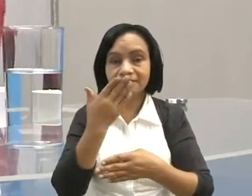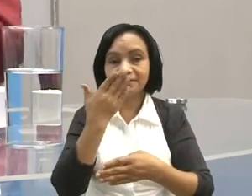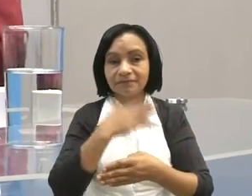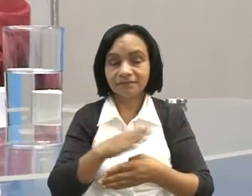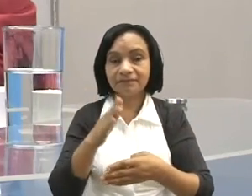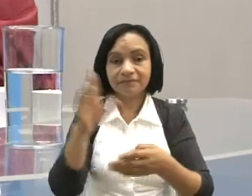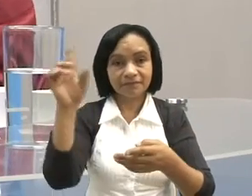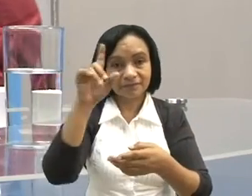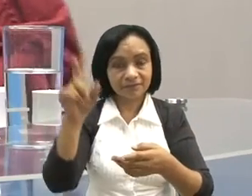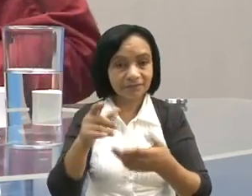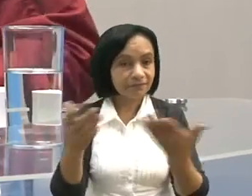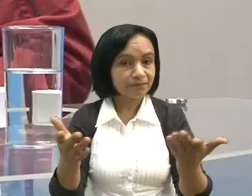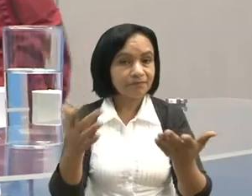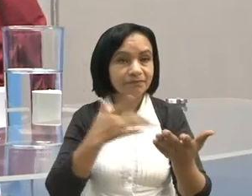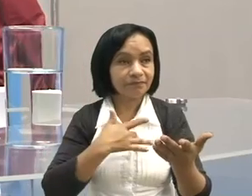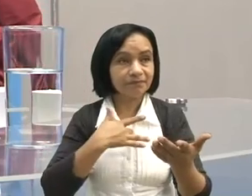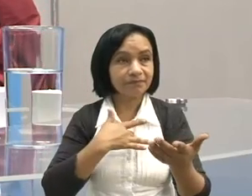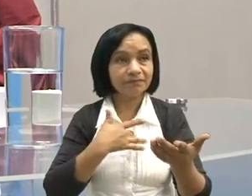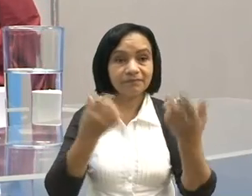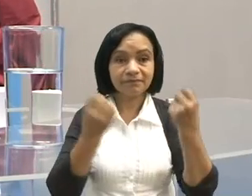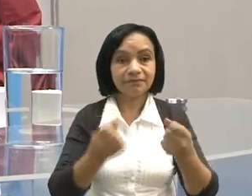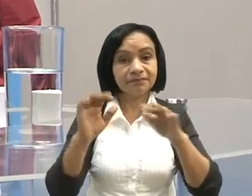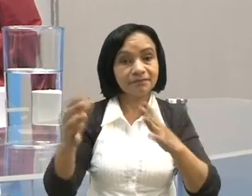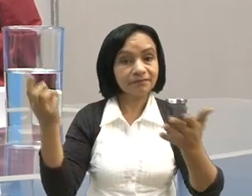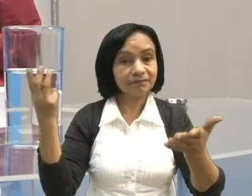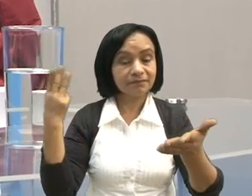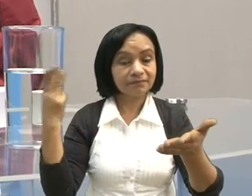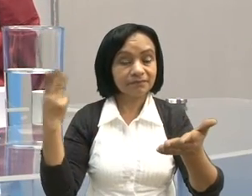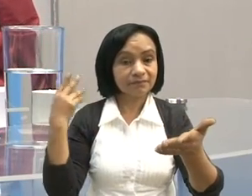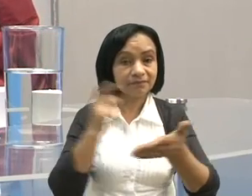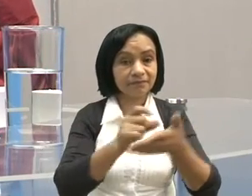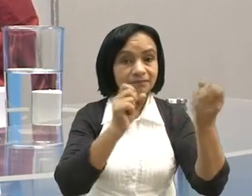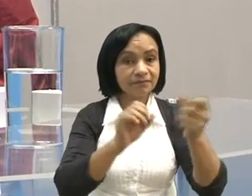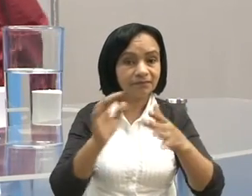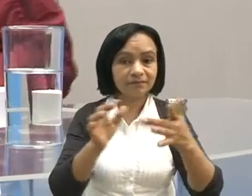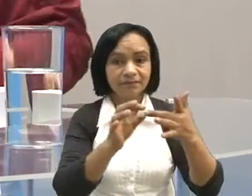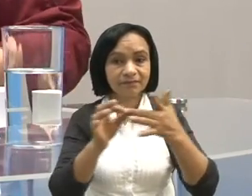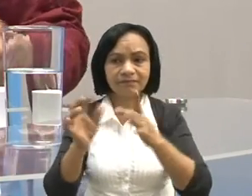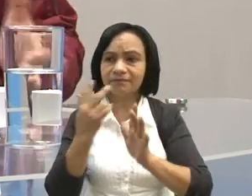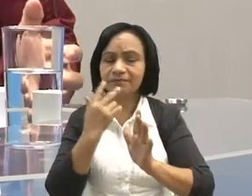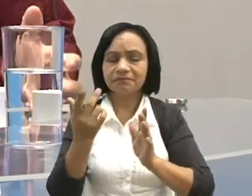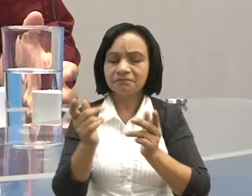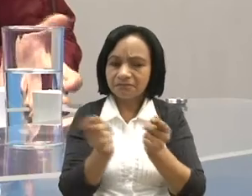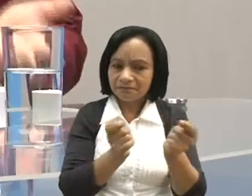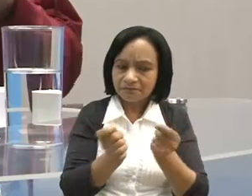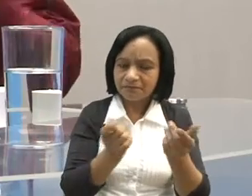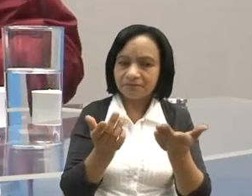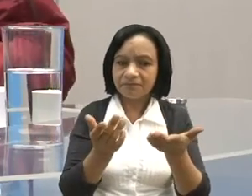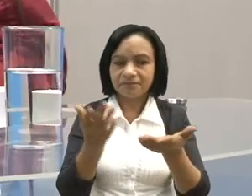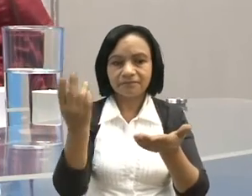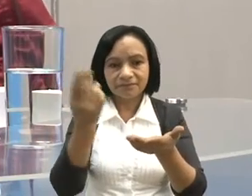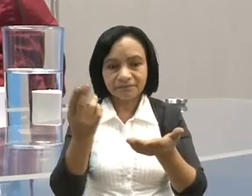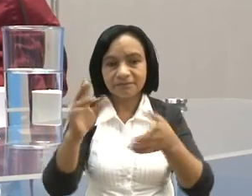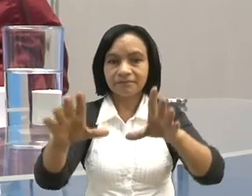en internet. Entonces requerí que el maestro y la maestra, sin ser especialista en tecnología, maneje la tecnología para el uso